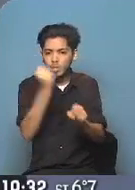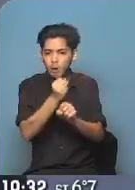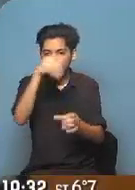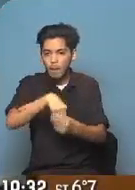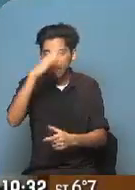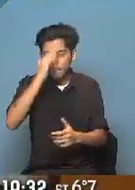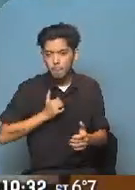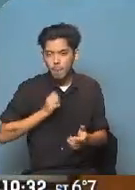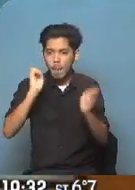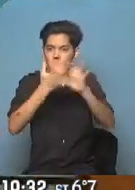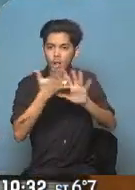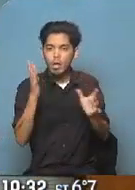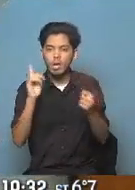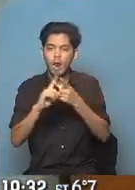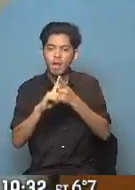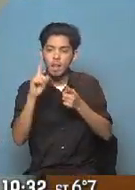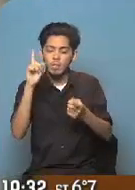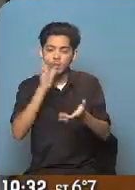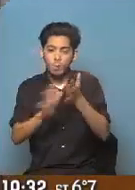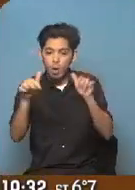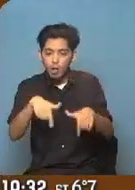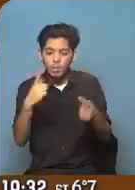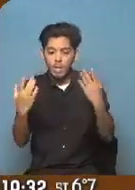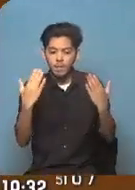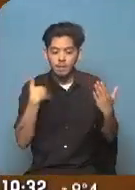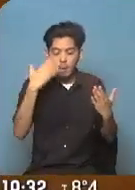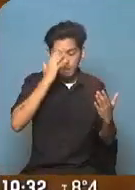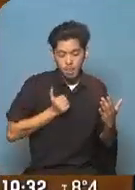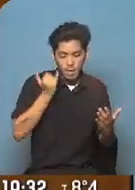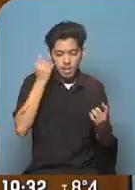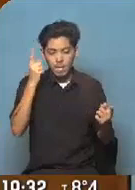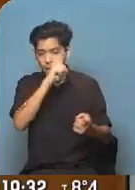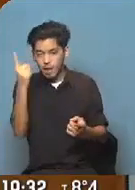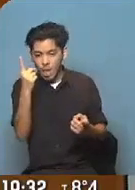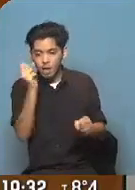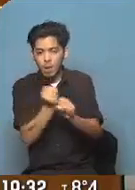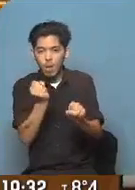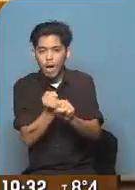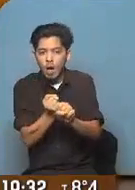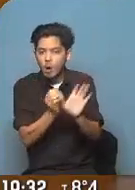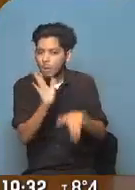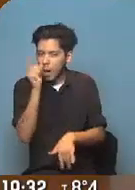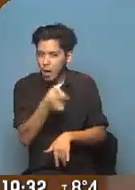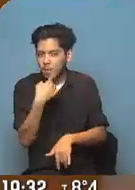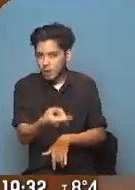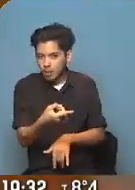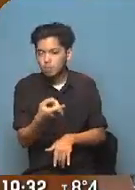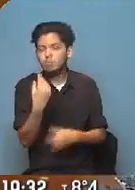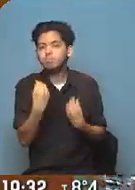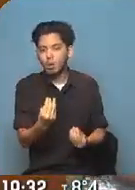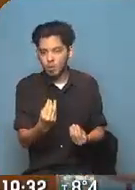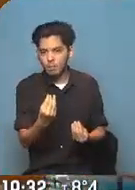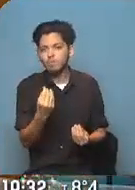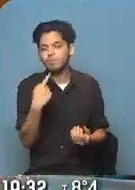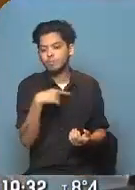tiende a modernizar la relación que existe entre el estado y los militares la relación laboral me refiero digo porque nosotros estamos